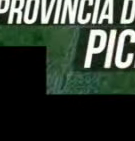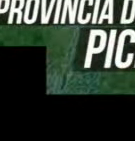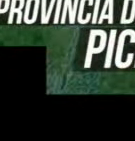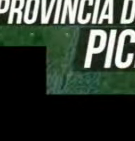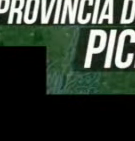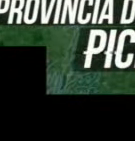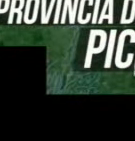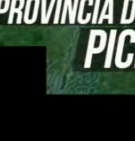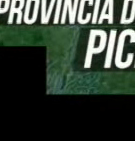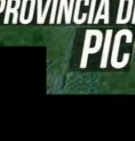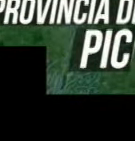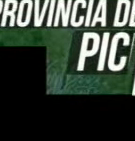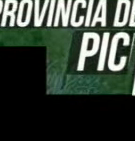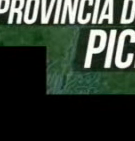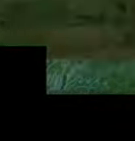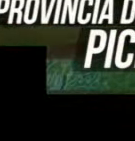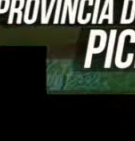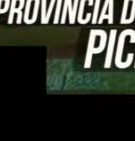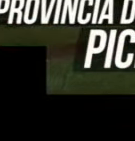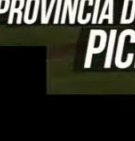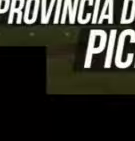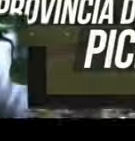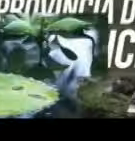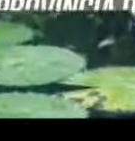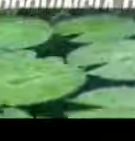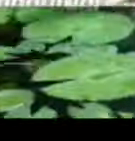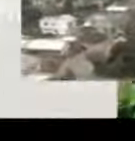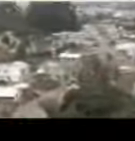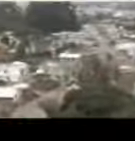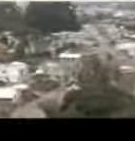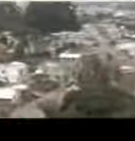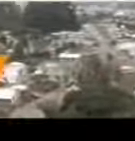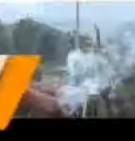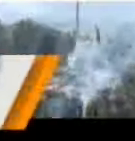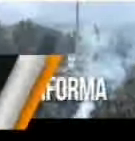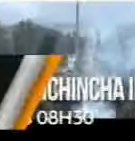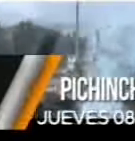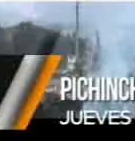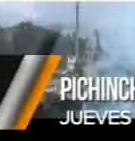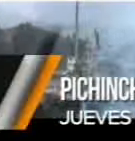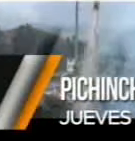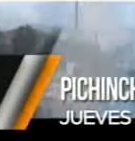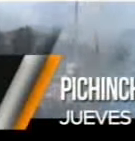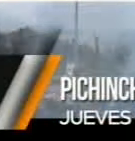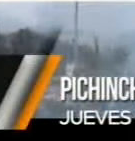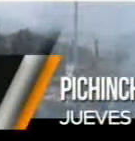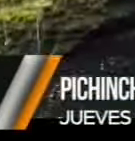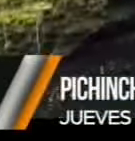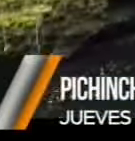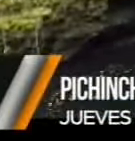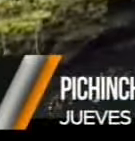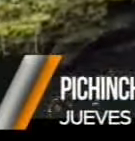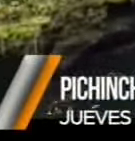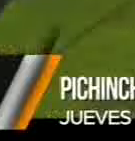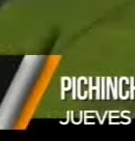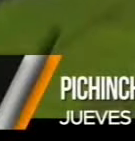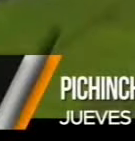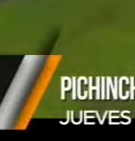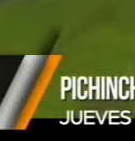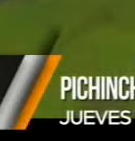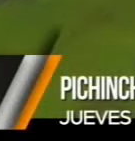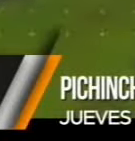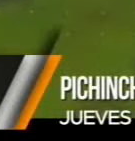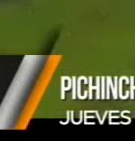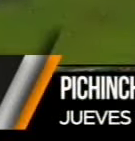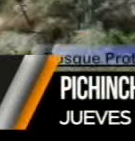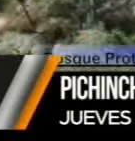Pichincha, una provincia, 8 cantones, diversidad de climas, sublimes